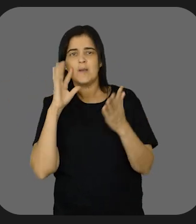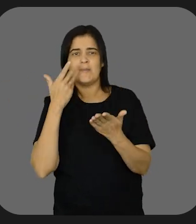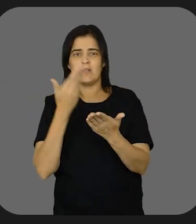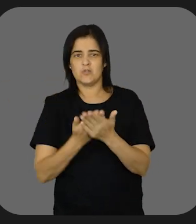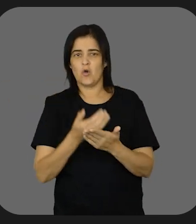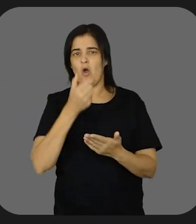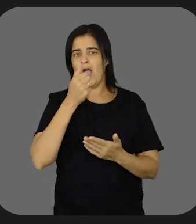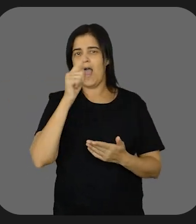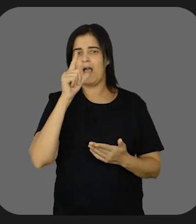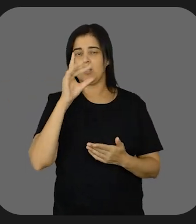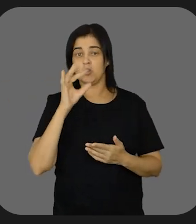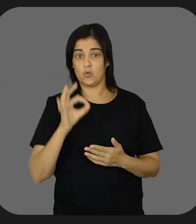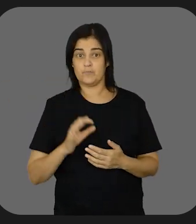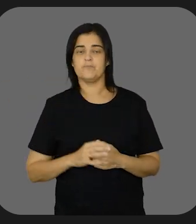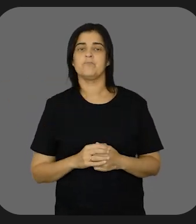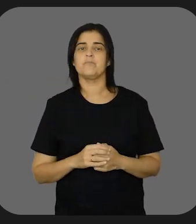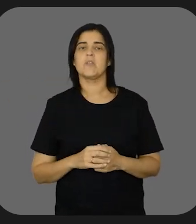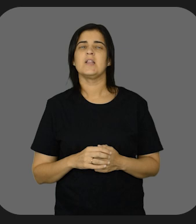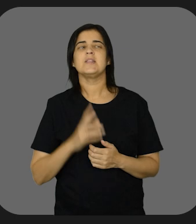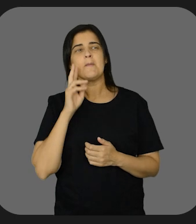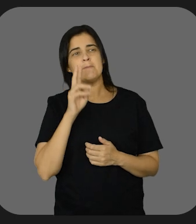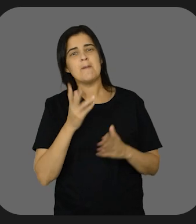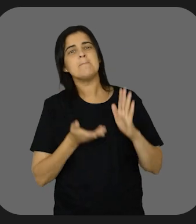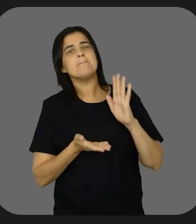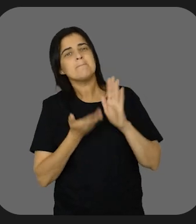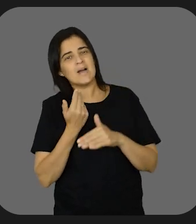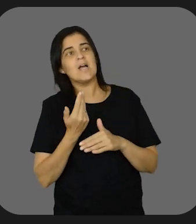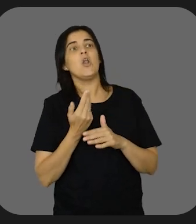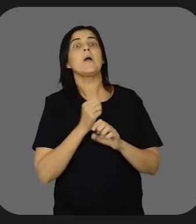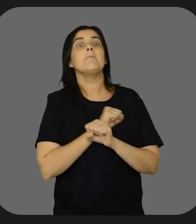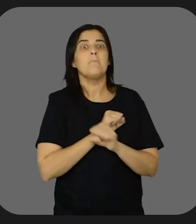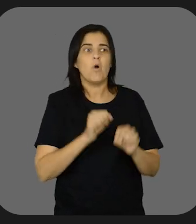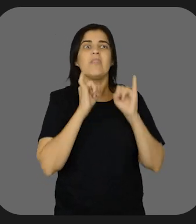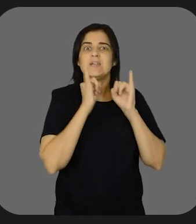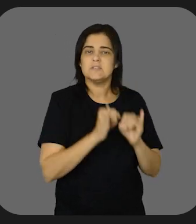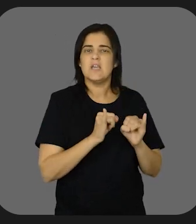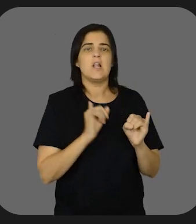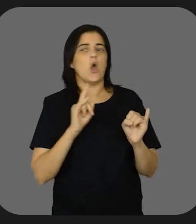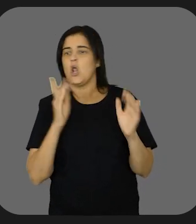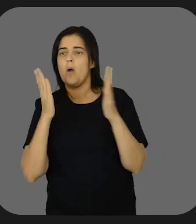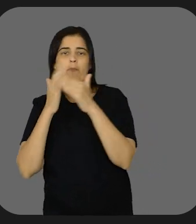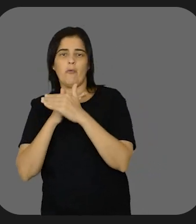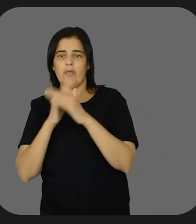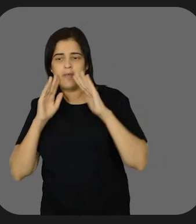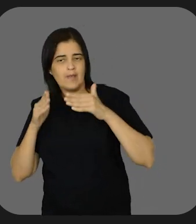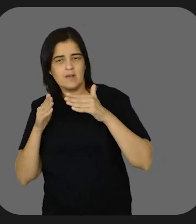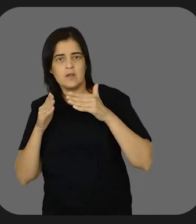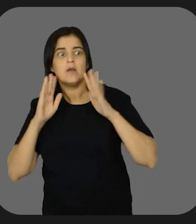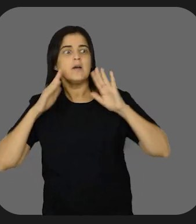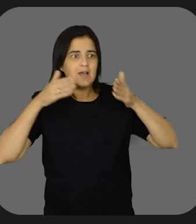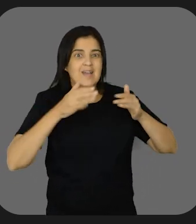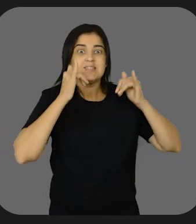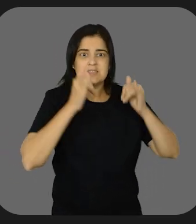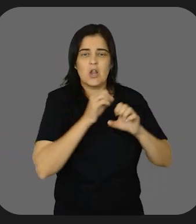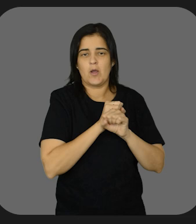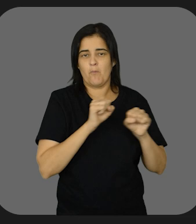Aldo, de fijarse más en lo que sí pueden que en lo que no pueden, que realmente como que